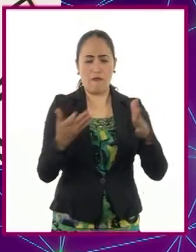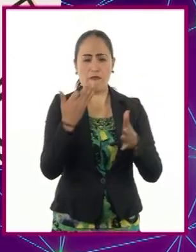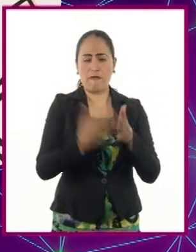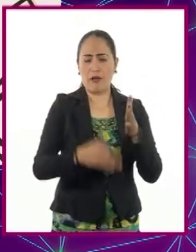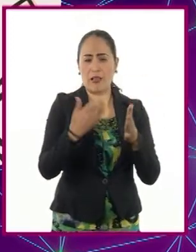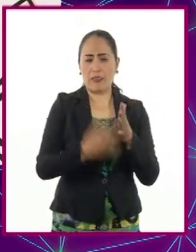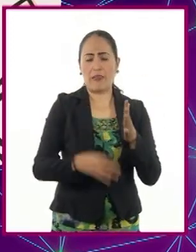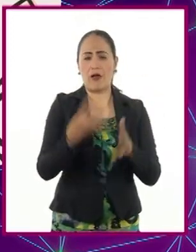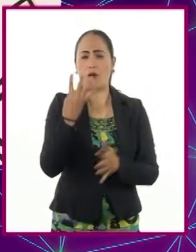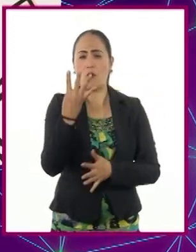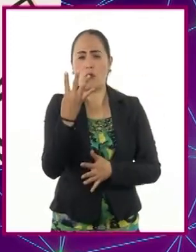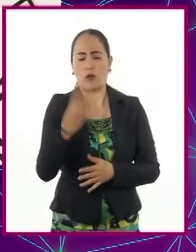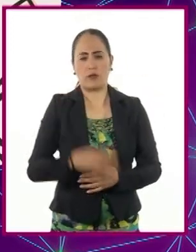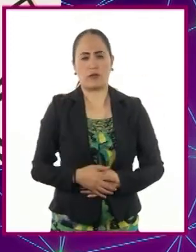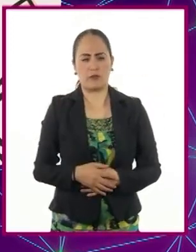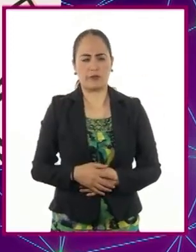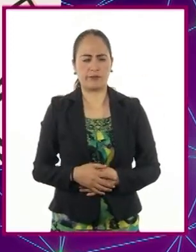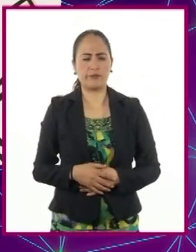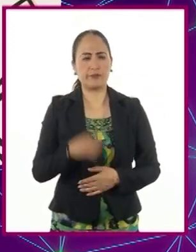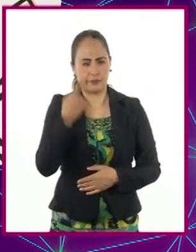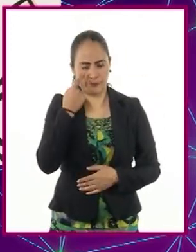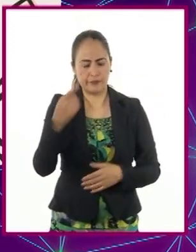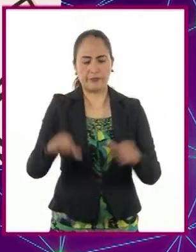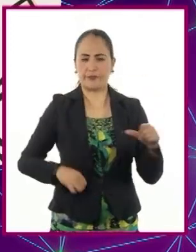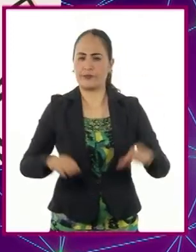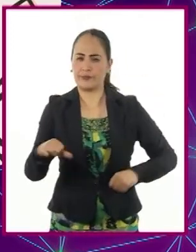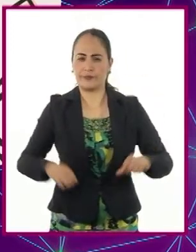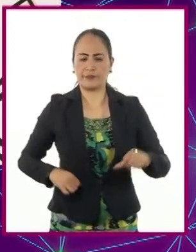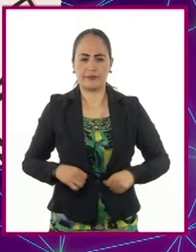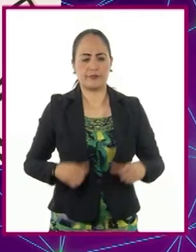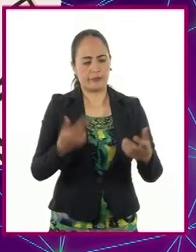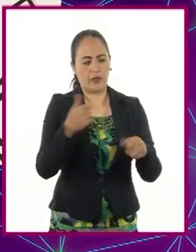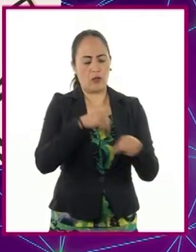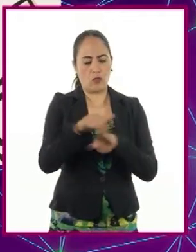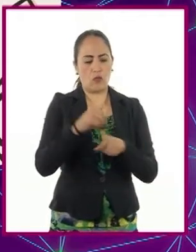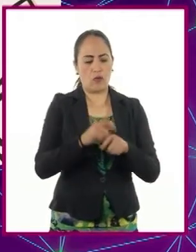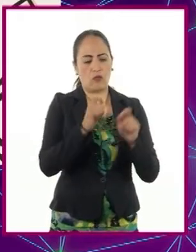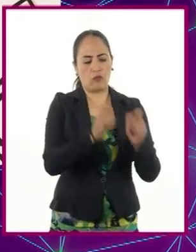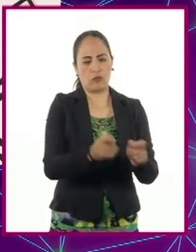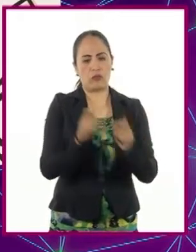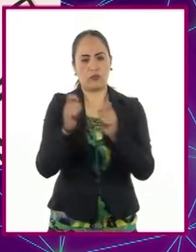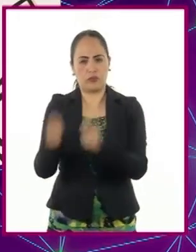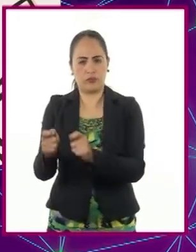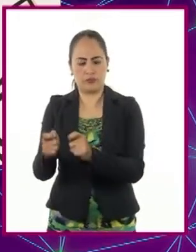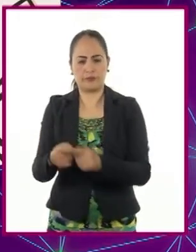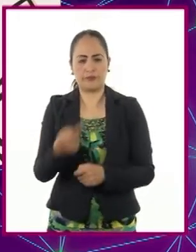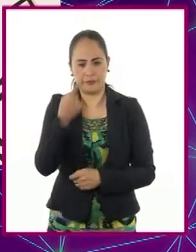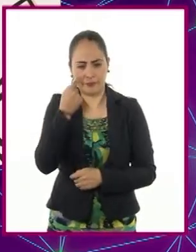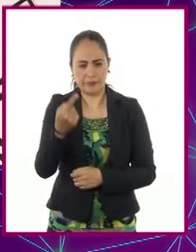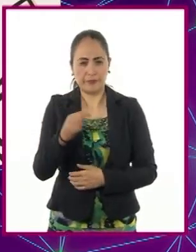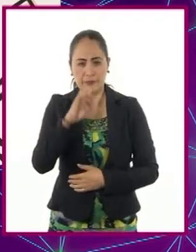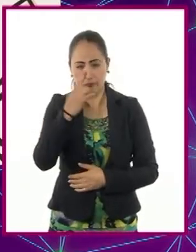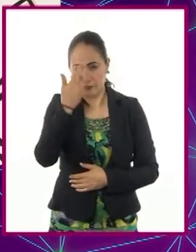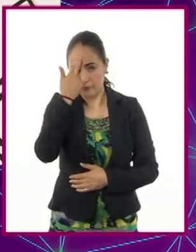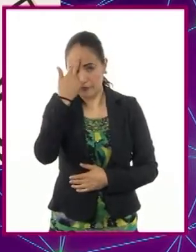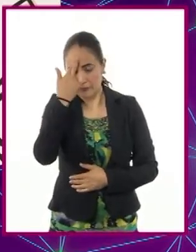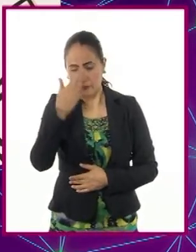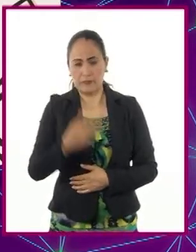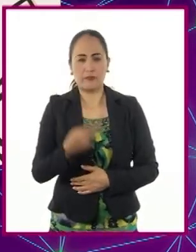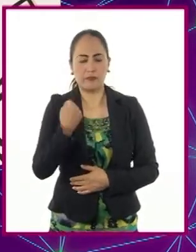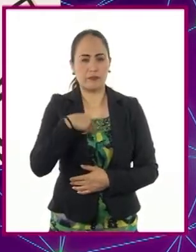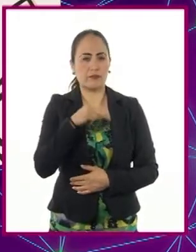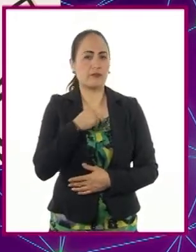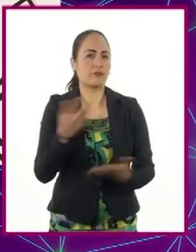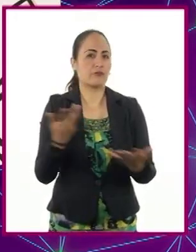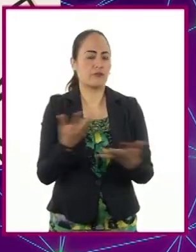electrones. Realicemos la siguiente actividad para asignar los números de oxidación a este compuesto. Recuerden que lo primero que debemos hacer